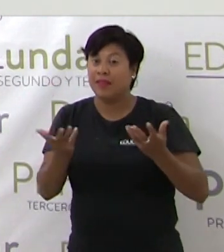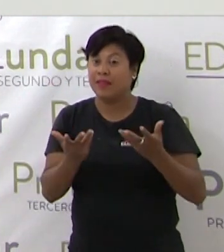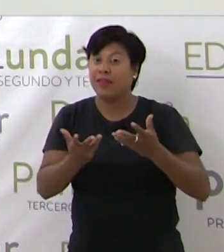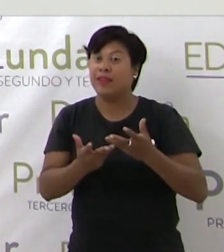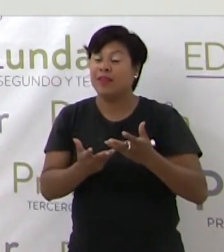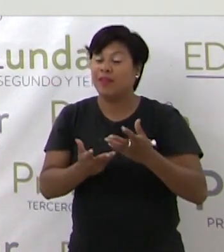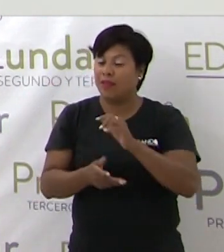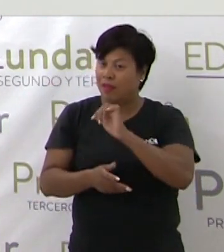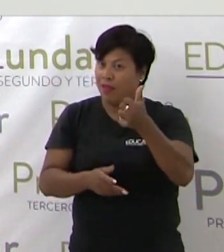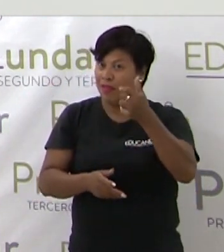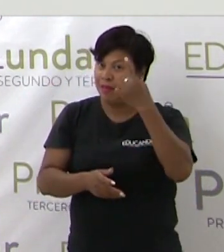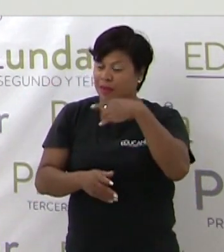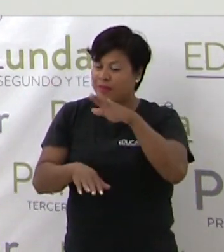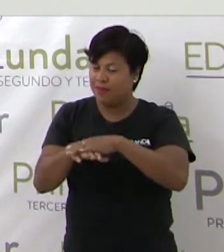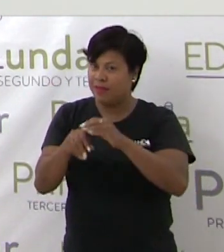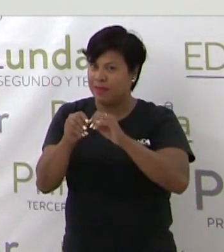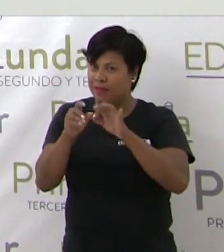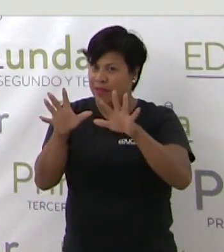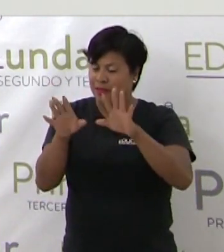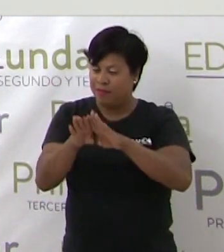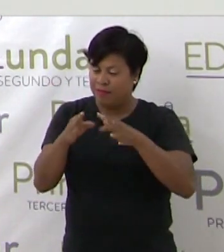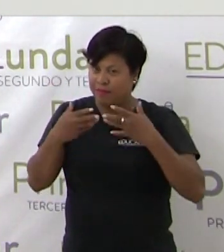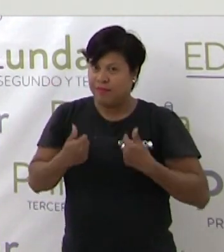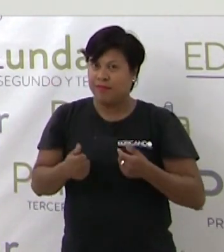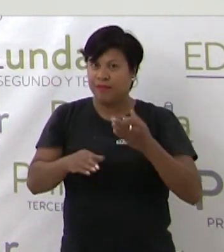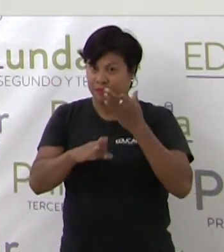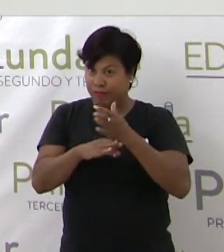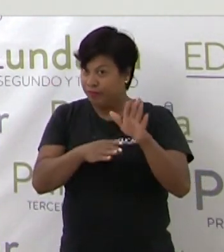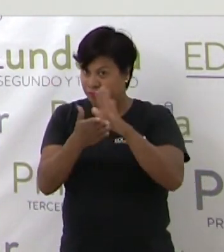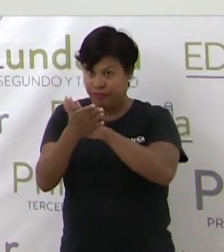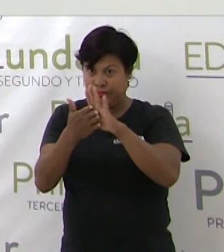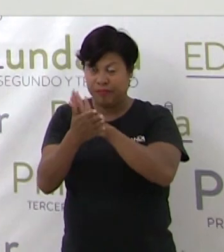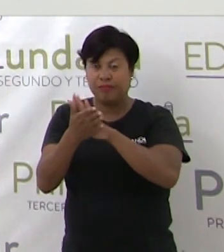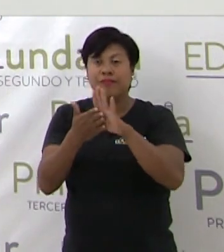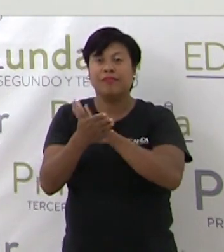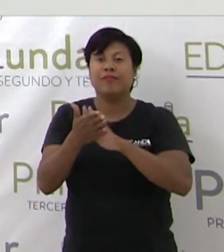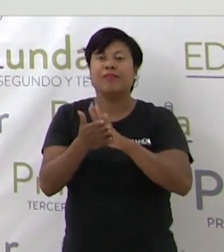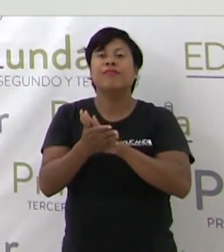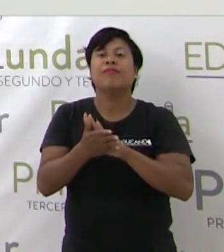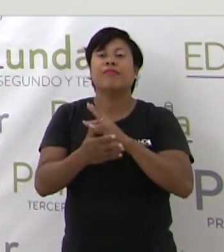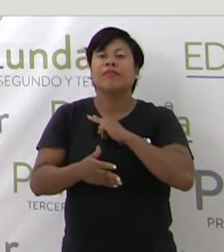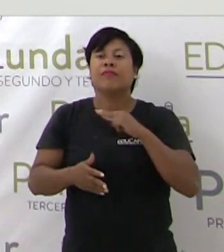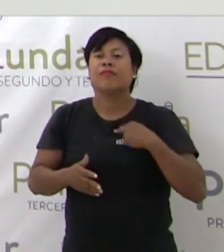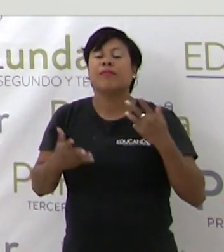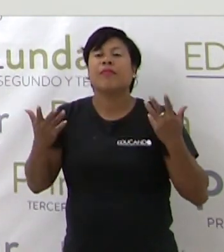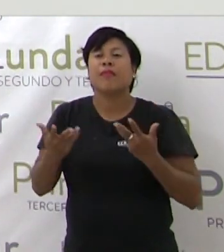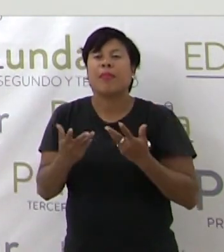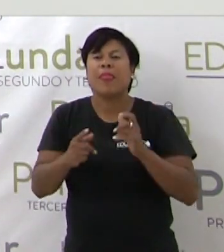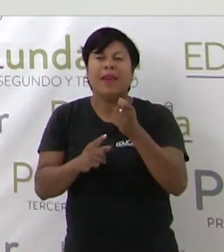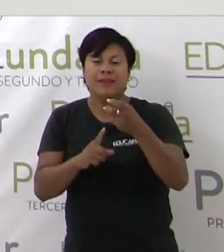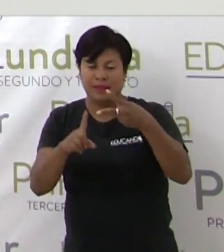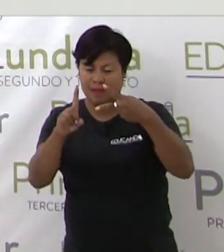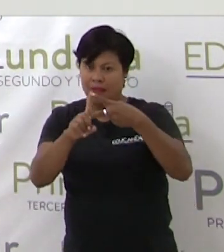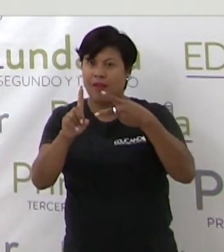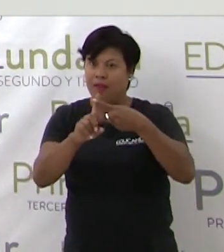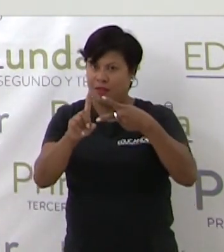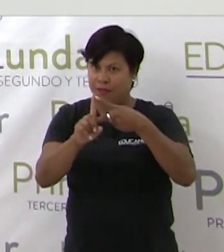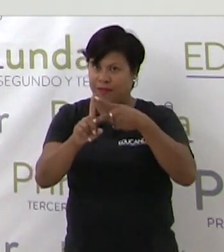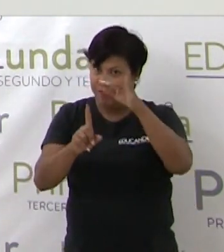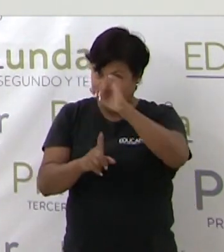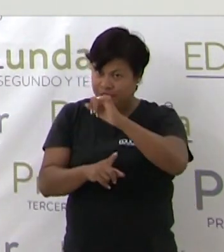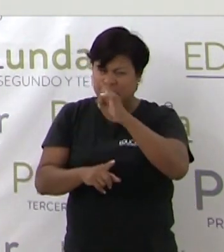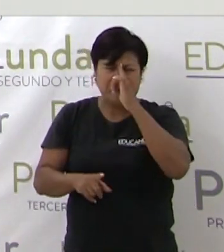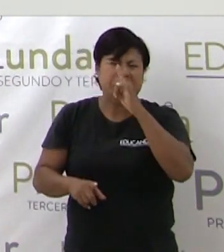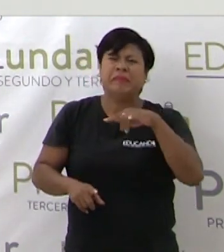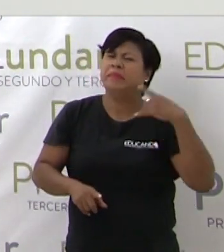geométrica para que nos vaya quedando un poquito más claro? Voy a borrar esta y vamos a trazar un triángulo. ¿Les parece? Es una figura geométrica